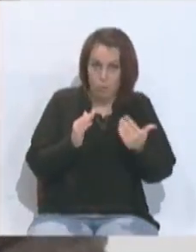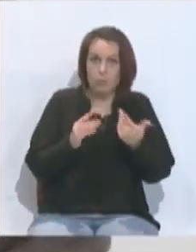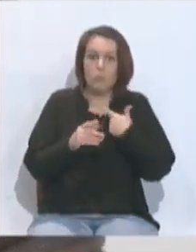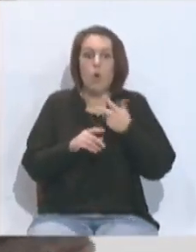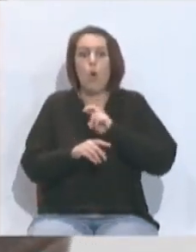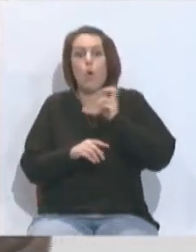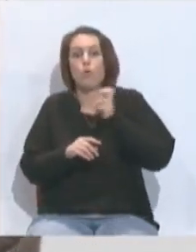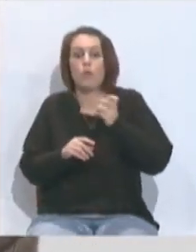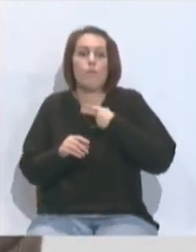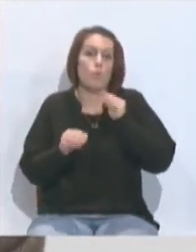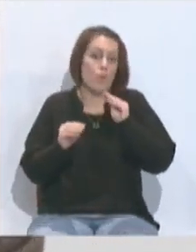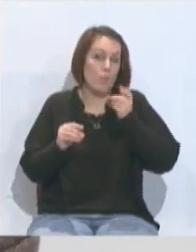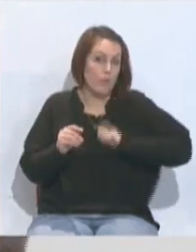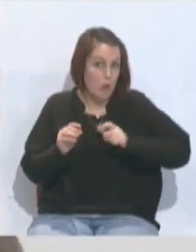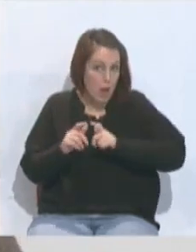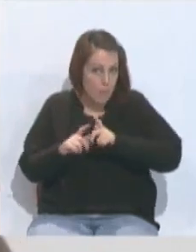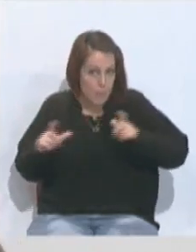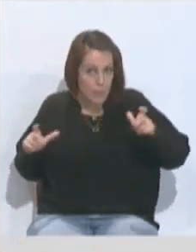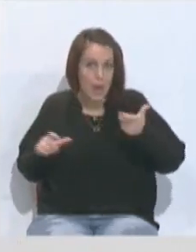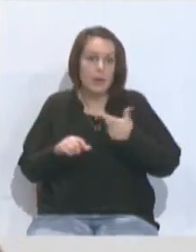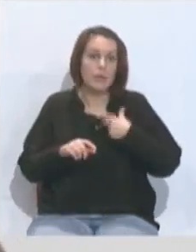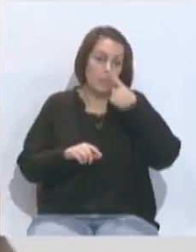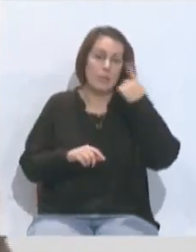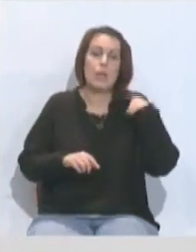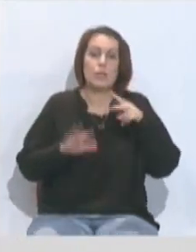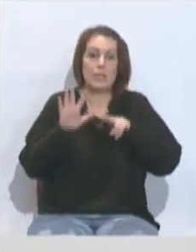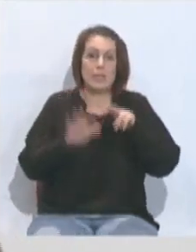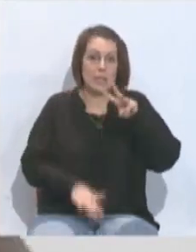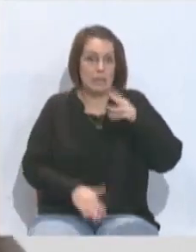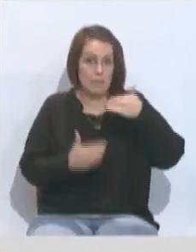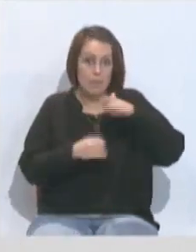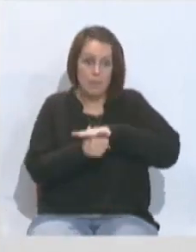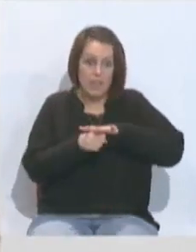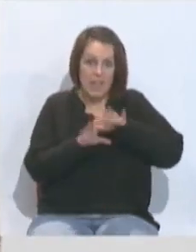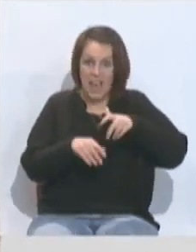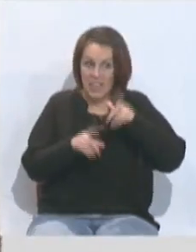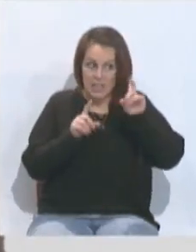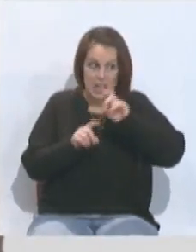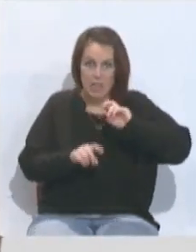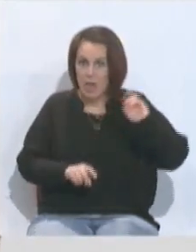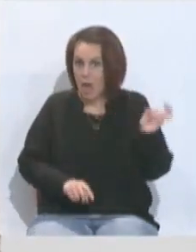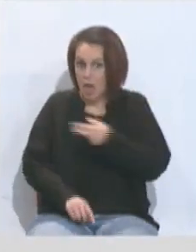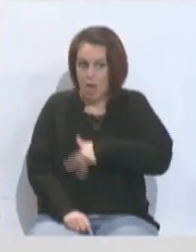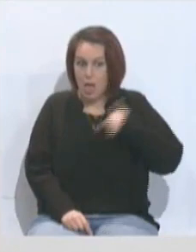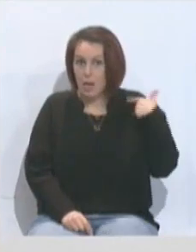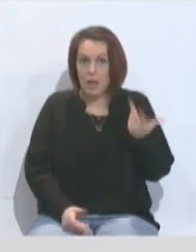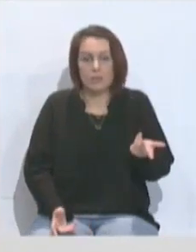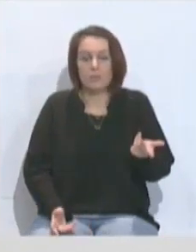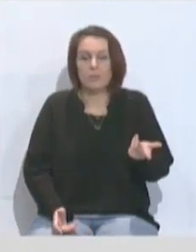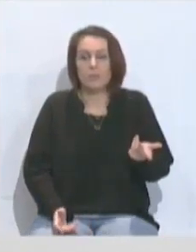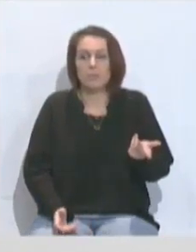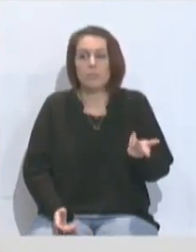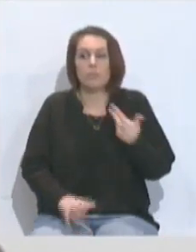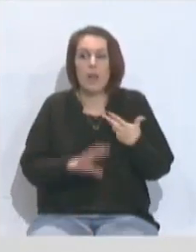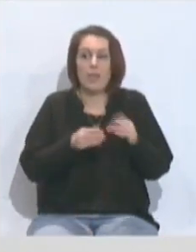aumentan, formación profesional aumentan. El año pasado empezamos con 73 más en toda la provincia de Cádiz, en todas las enseñanzas. Y